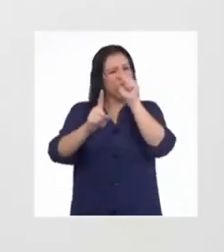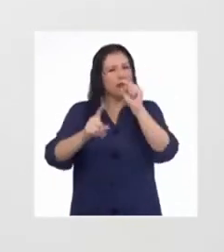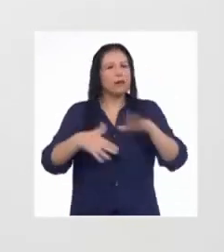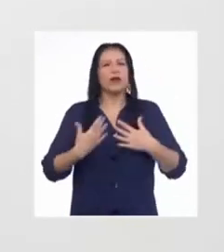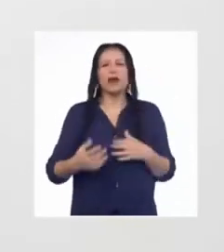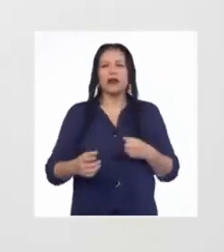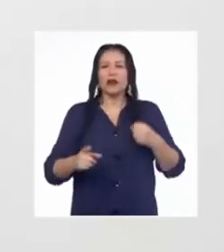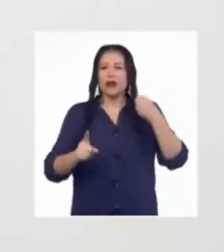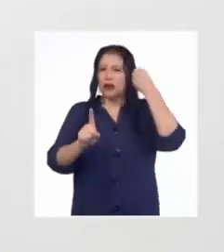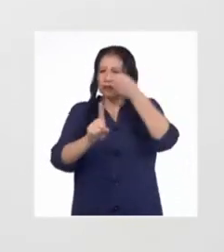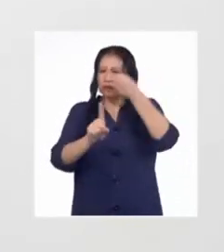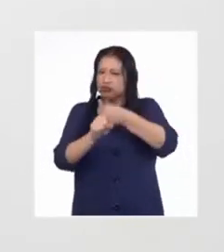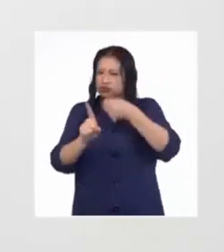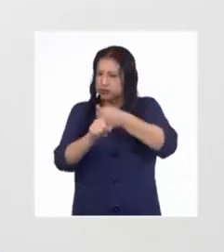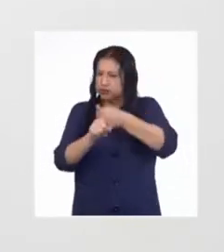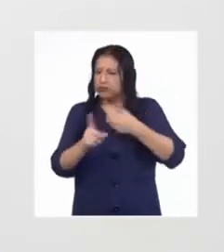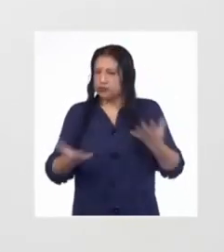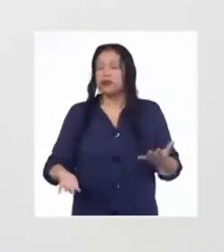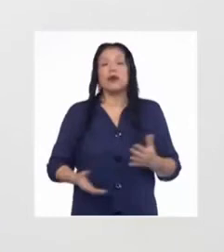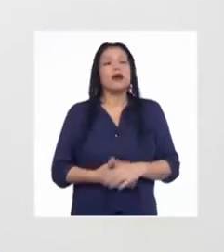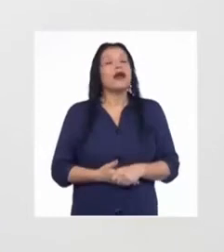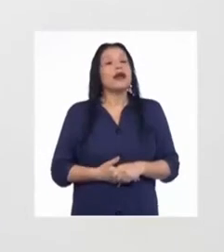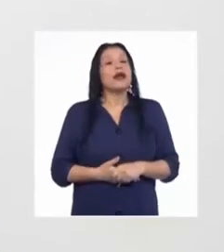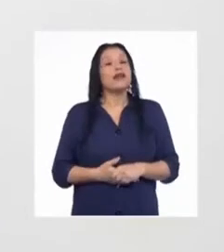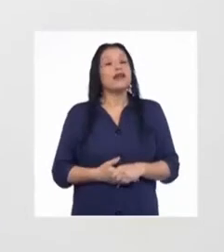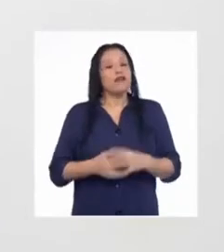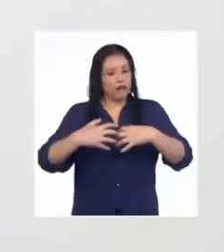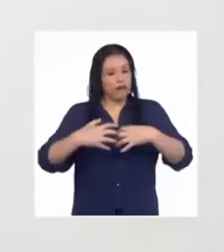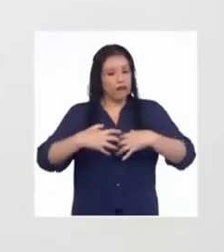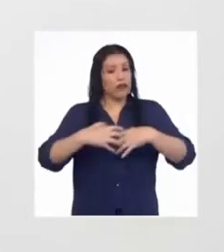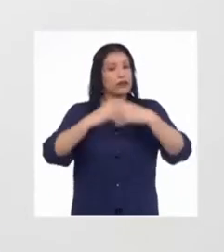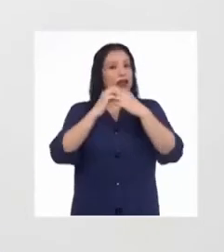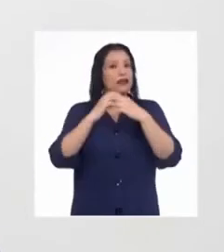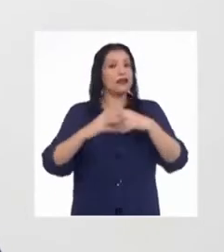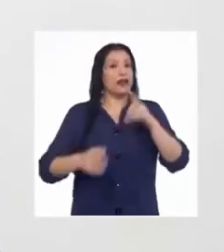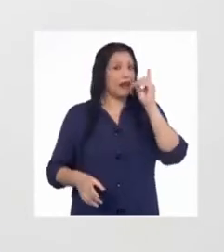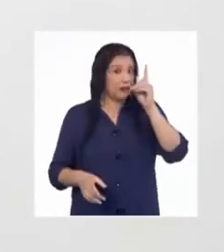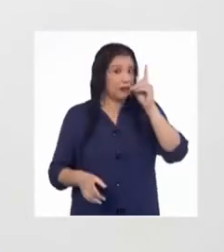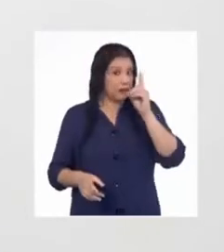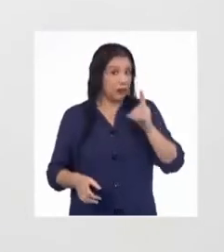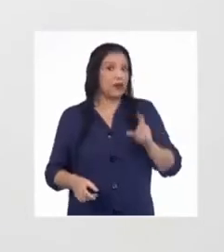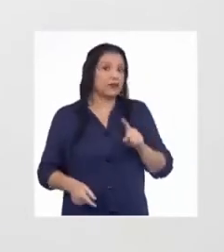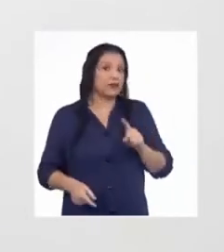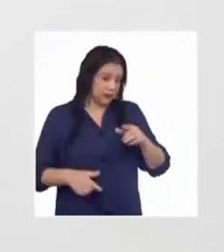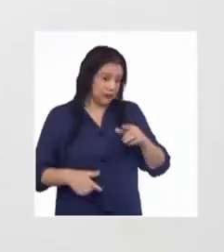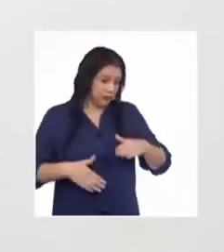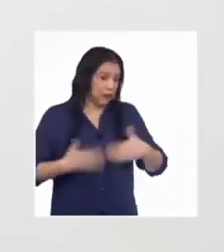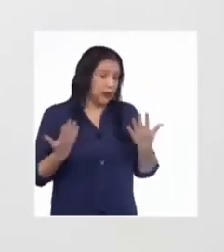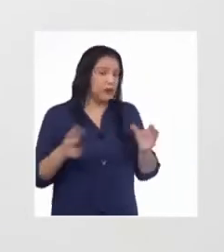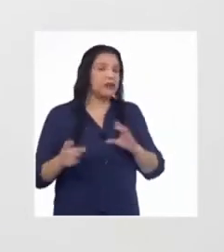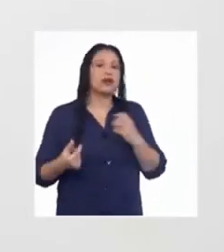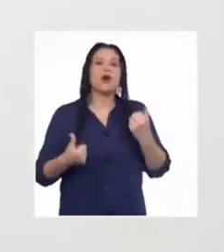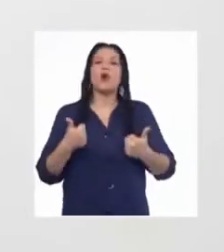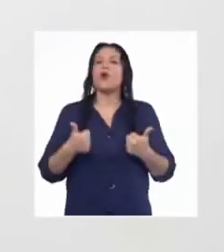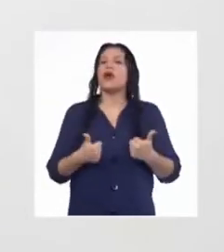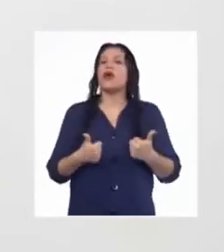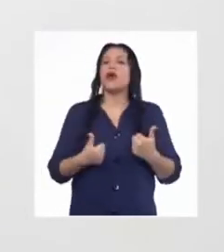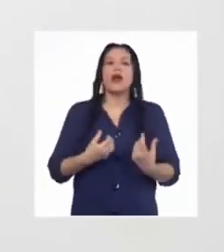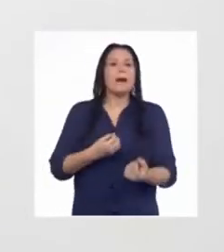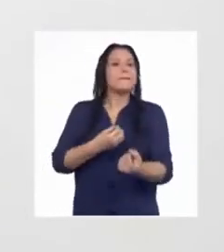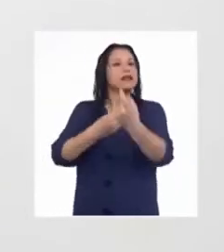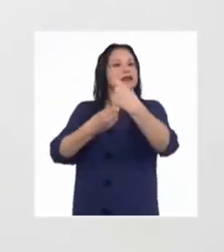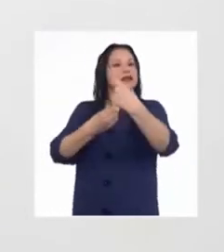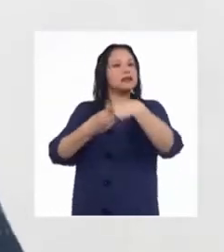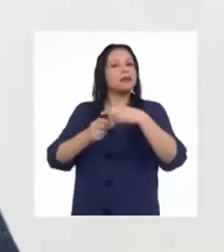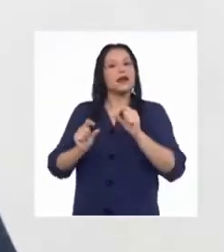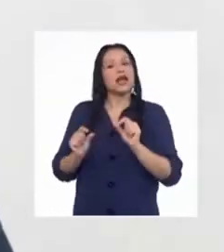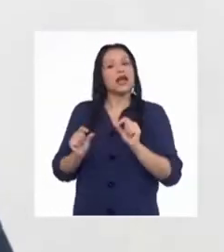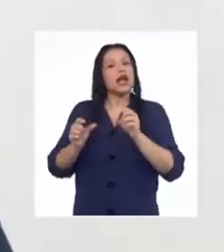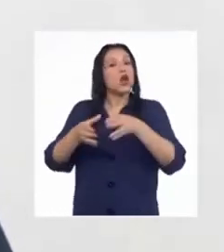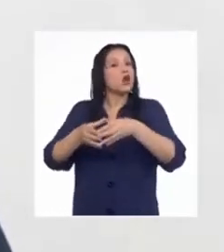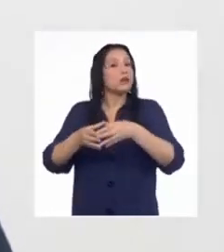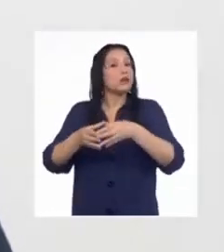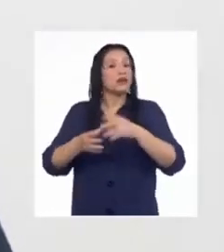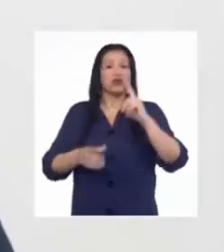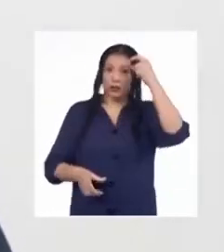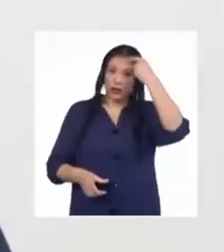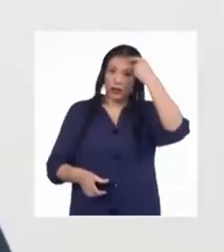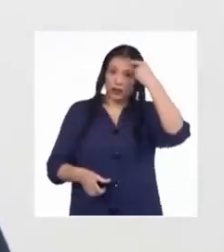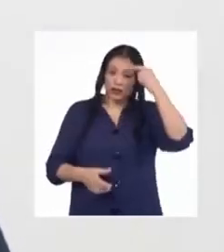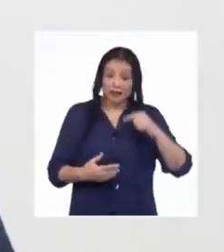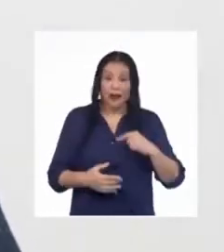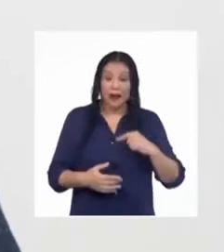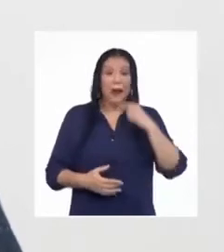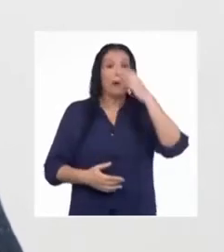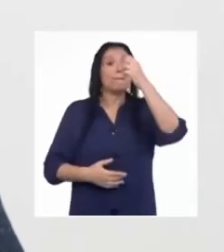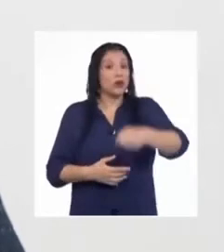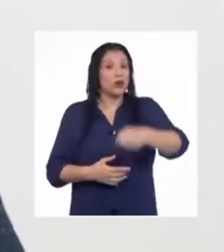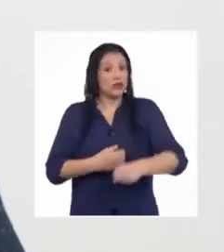la política y fortalecer nuestra democracia, si lo sabemos hacer, es participar en partidos políticos. El próximo año muchos